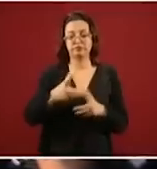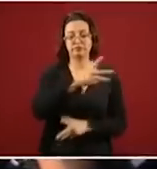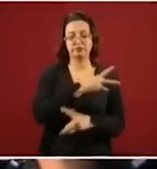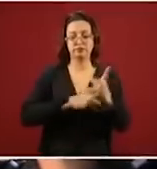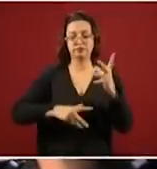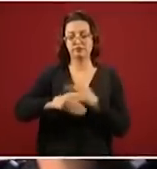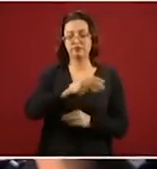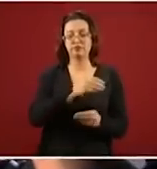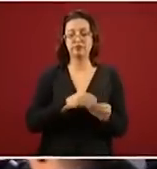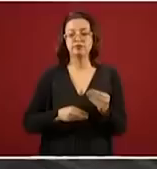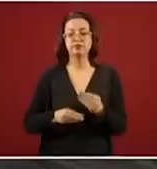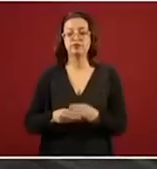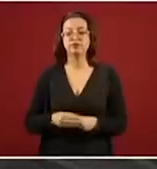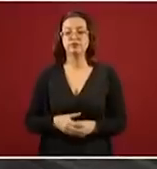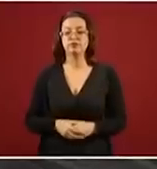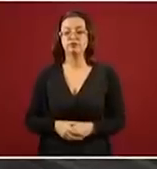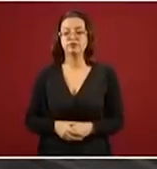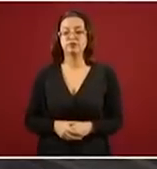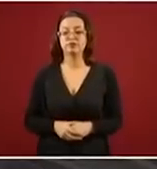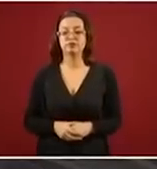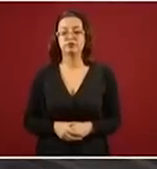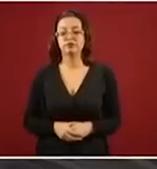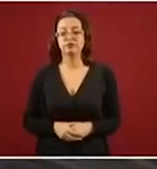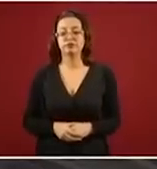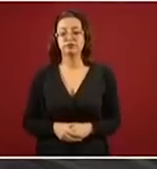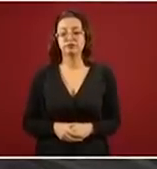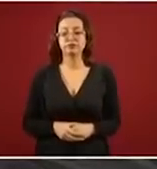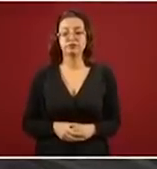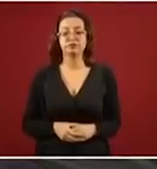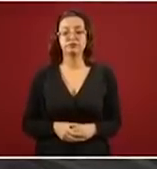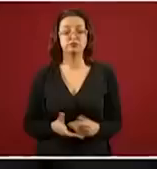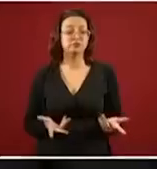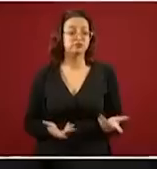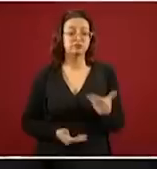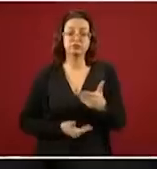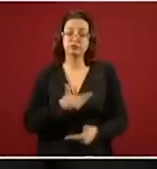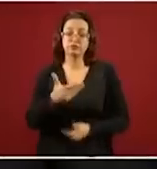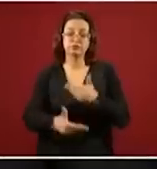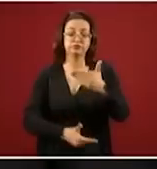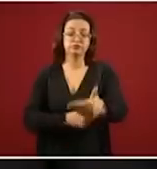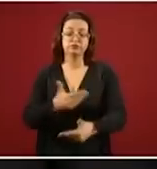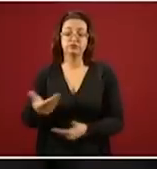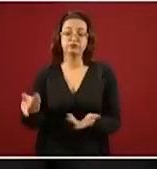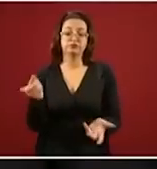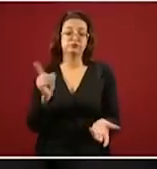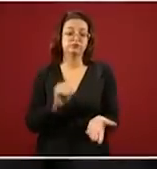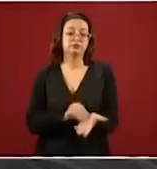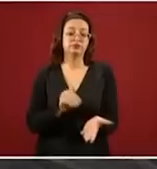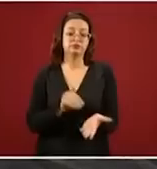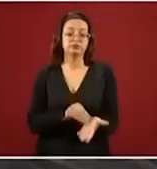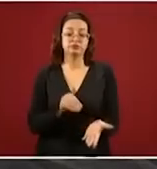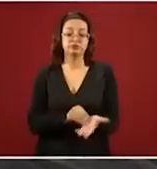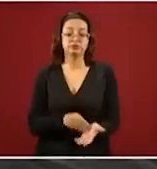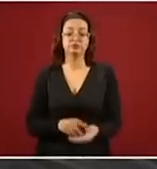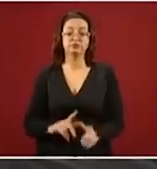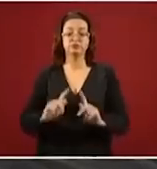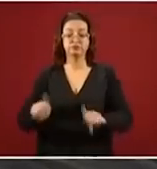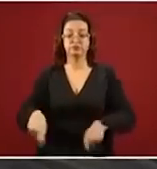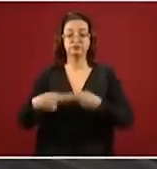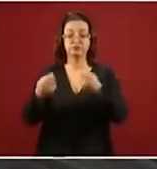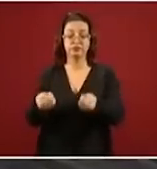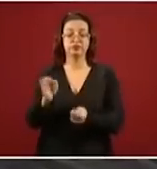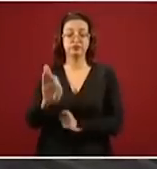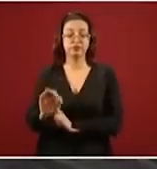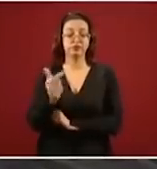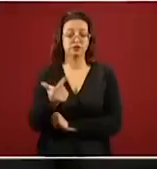en este caso no termina todavía el proceso lo tiene la fiscalía